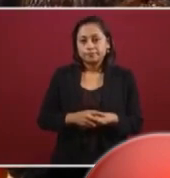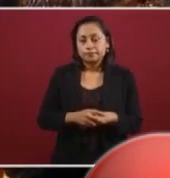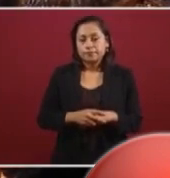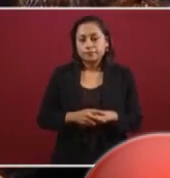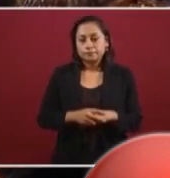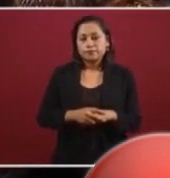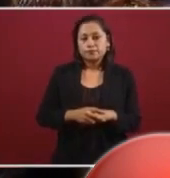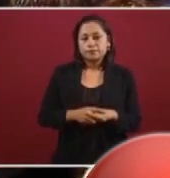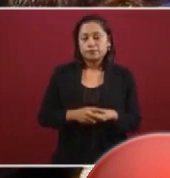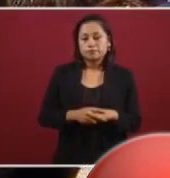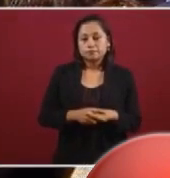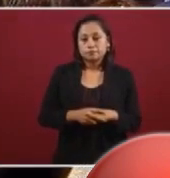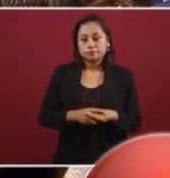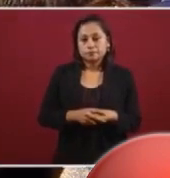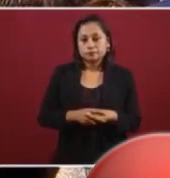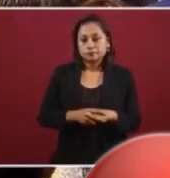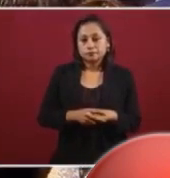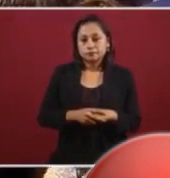reuniones